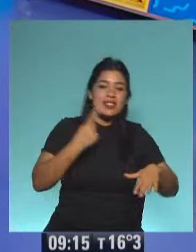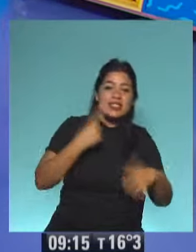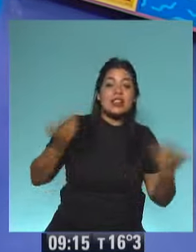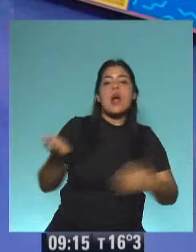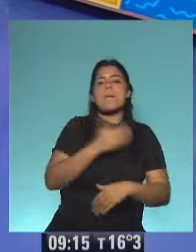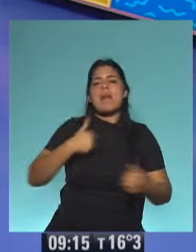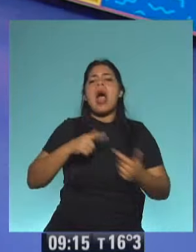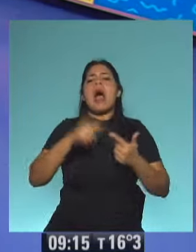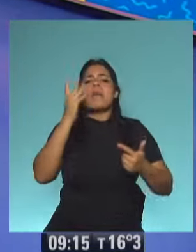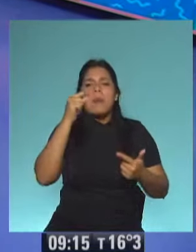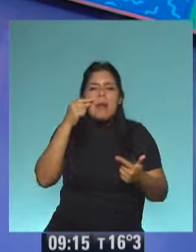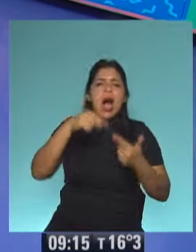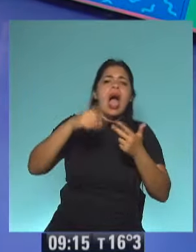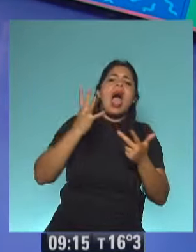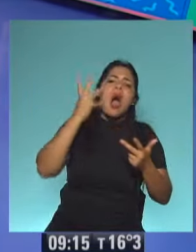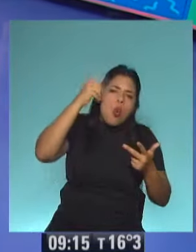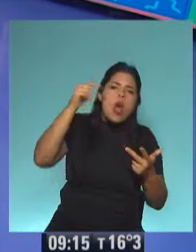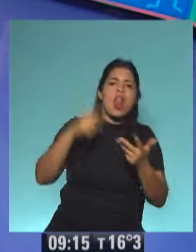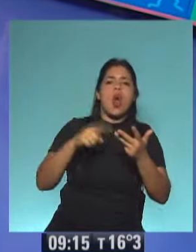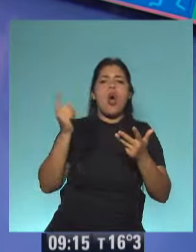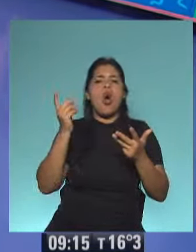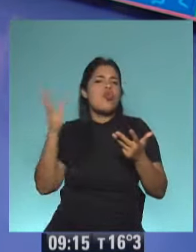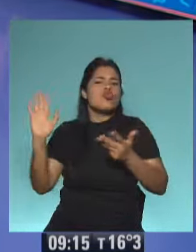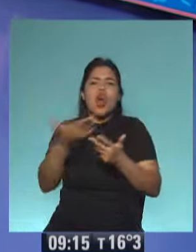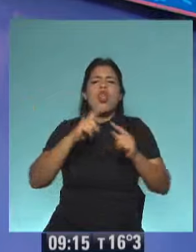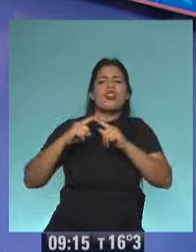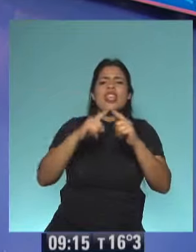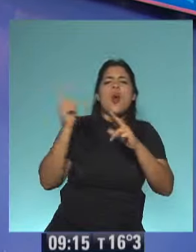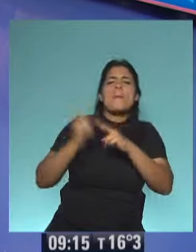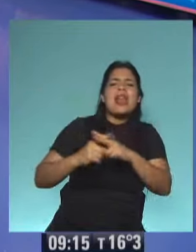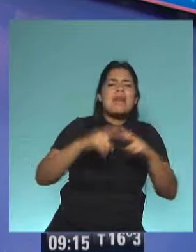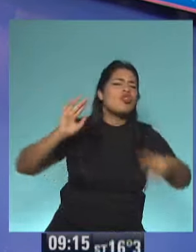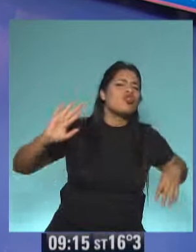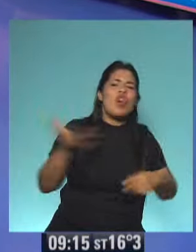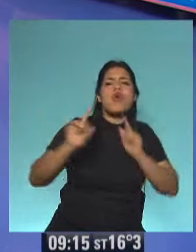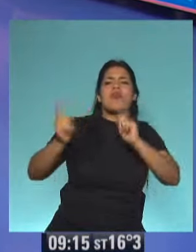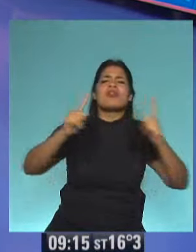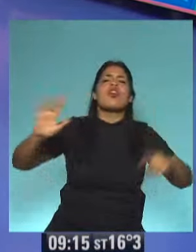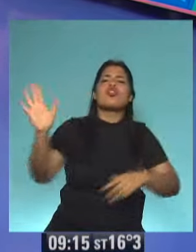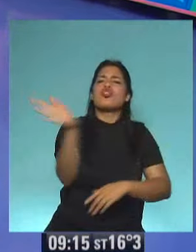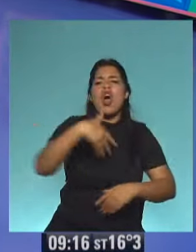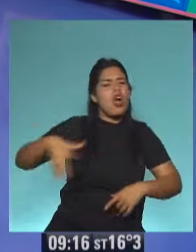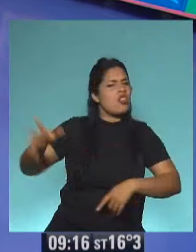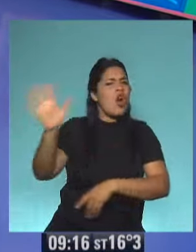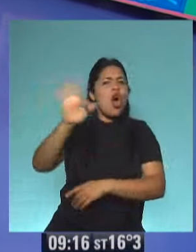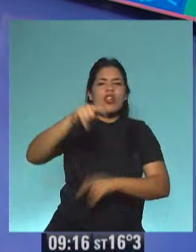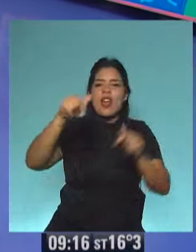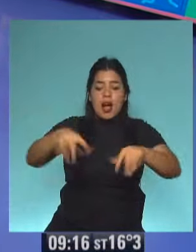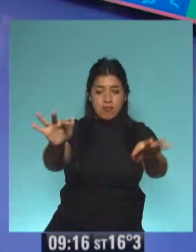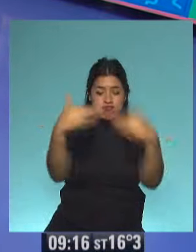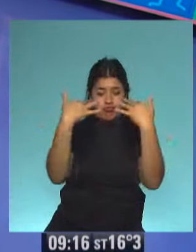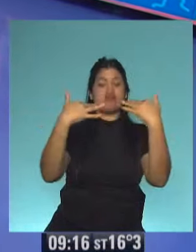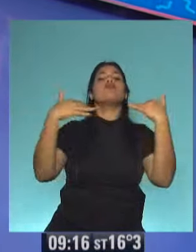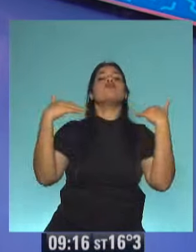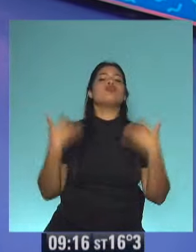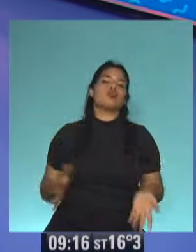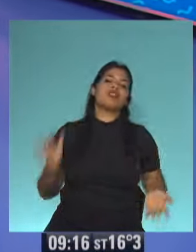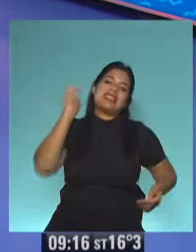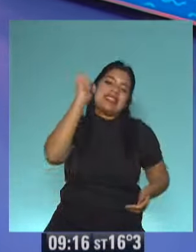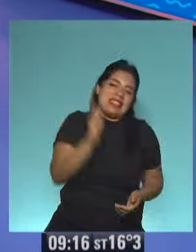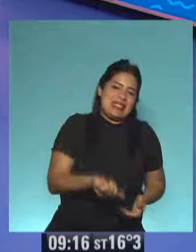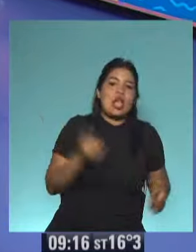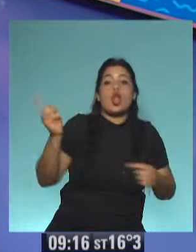los papás, los abuelos? Las abuelas, los abuelos, tíos, tías, primos y docentes que nos acompañan todas, pero todas las mañanas acá en el nivel inicial. Claro que sí, nos